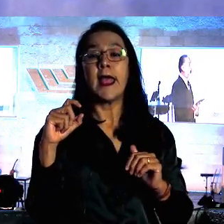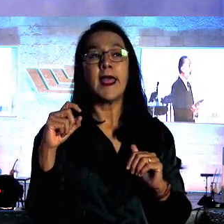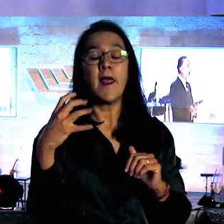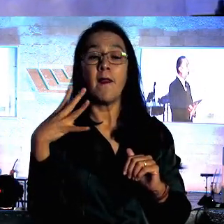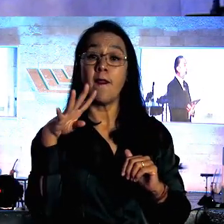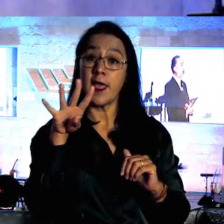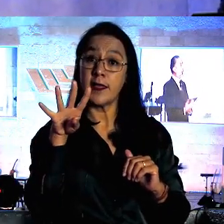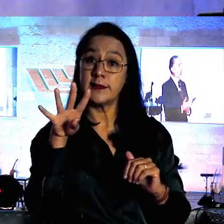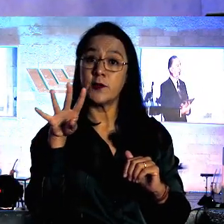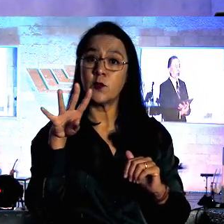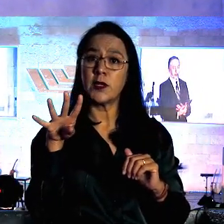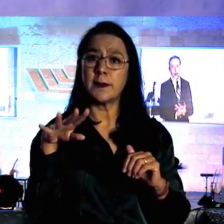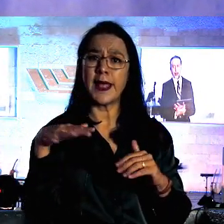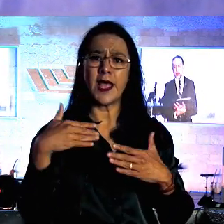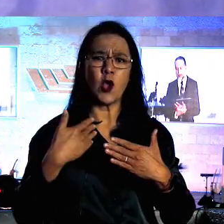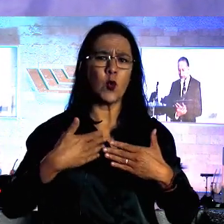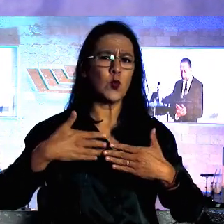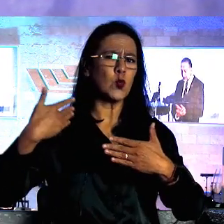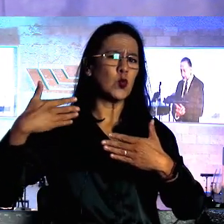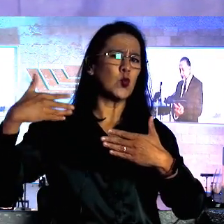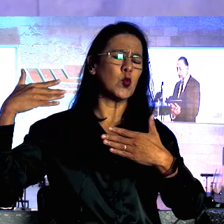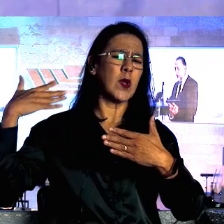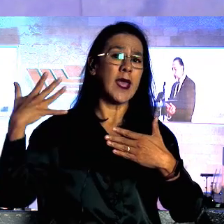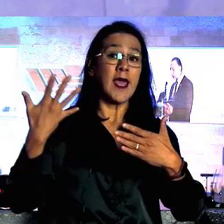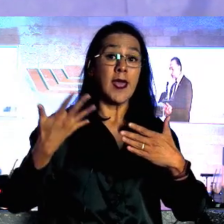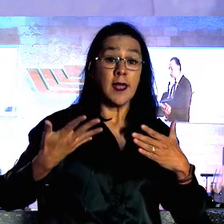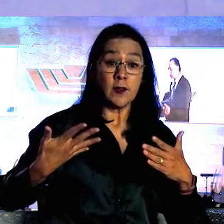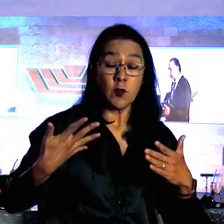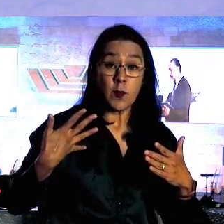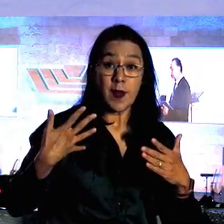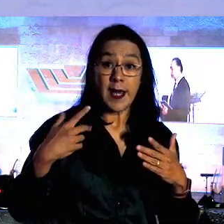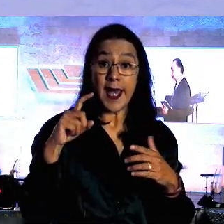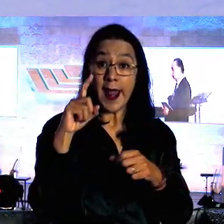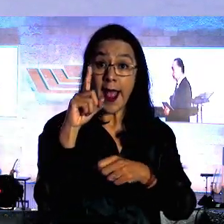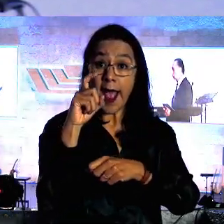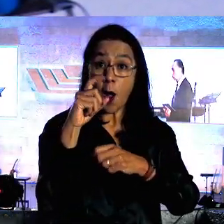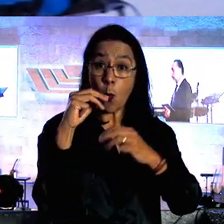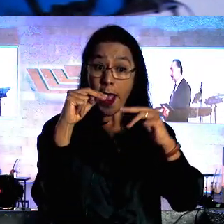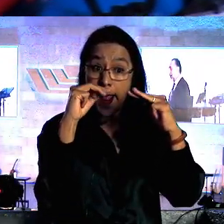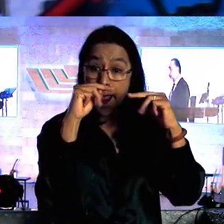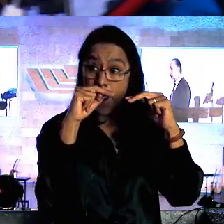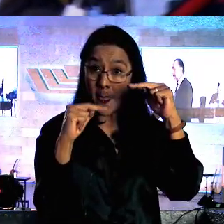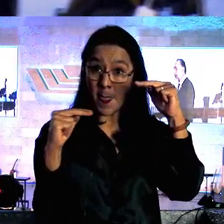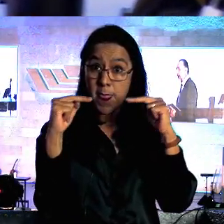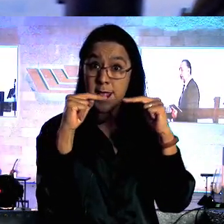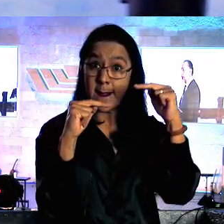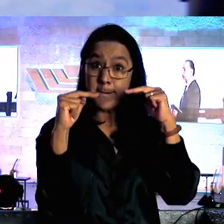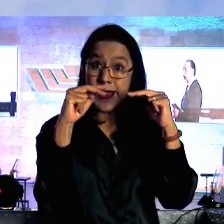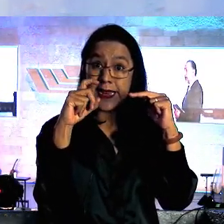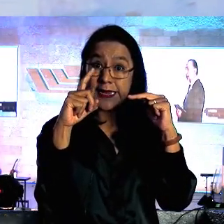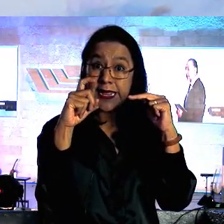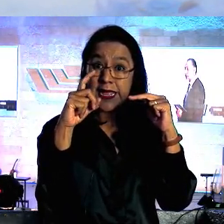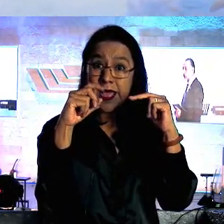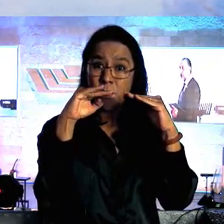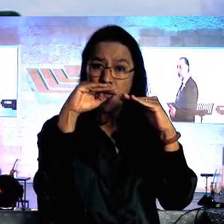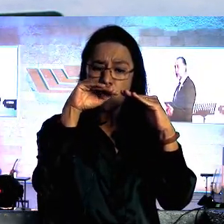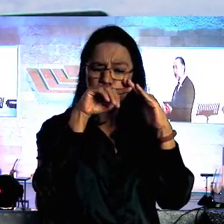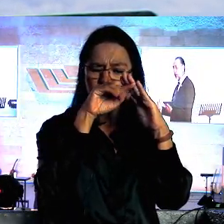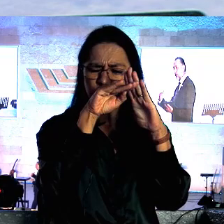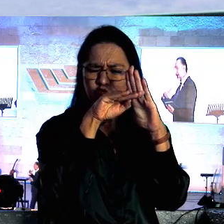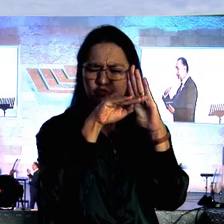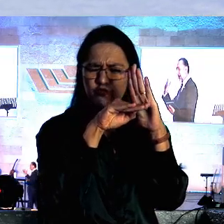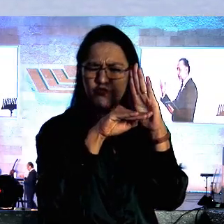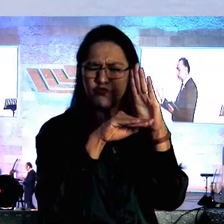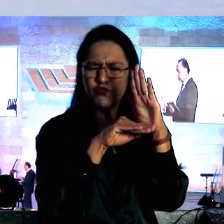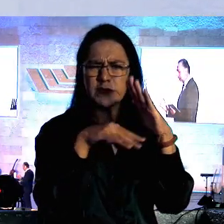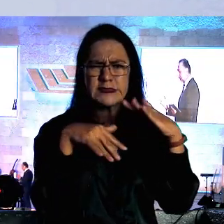historia del Mar de Galilea. Tanto que los especialistas habían pronosticado que tardaría más de 20 años, suponiendo que